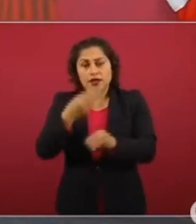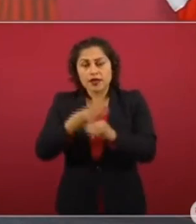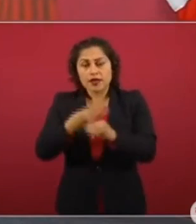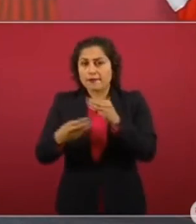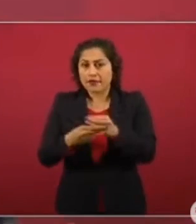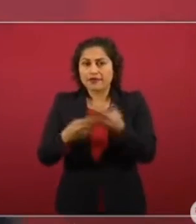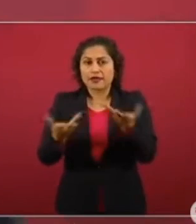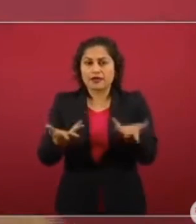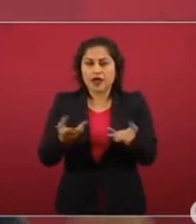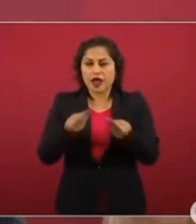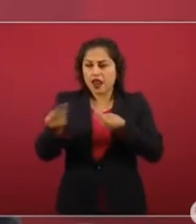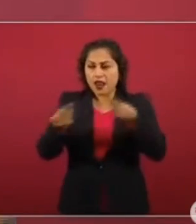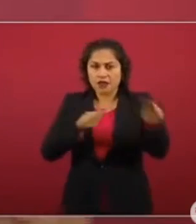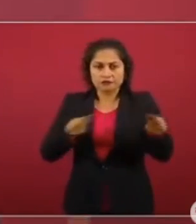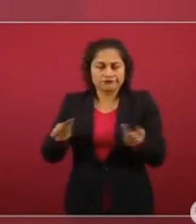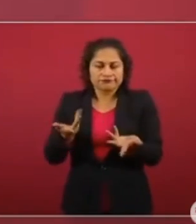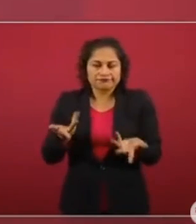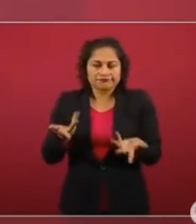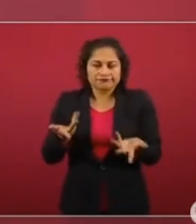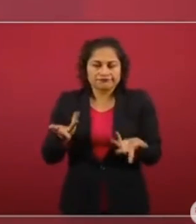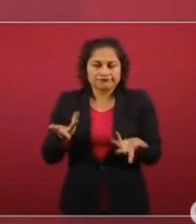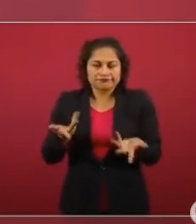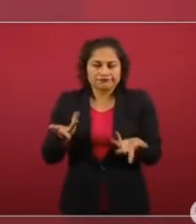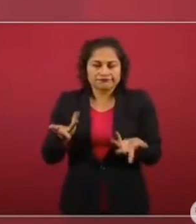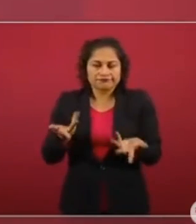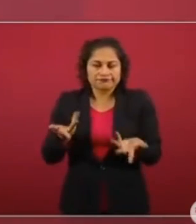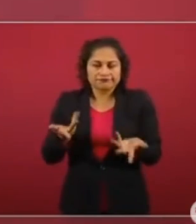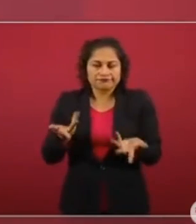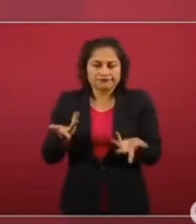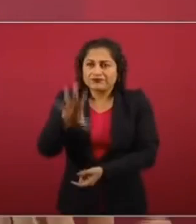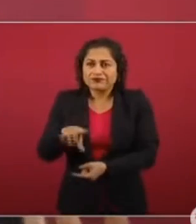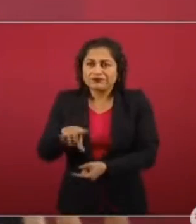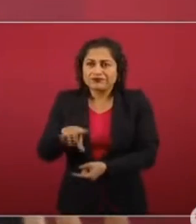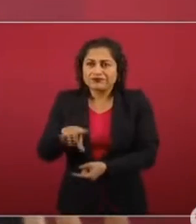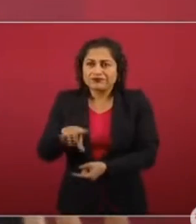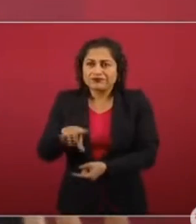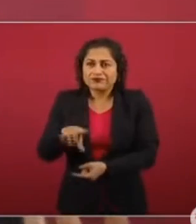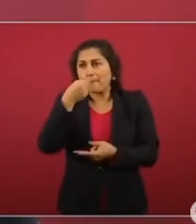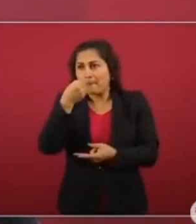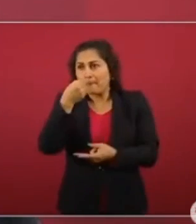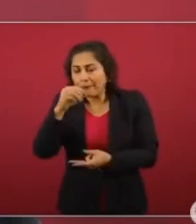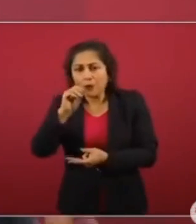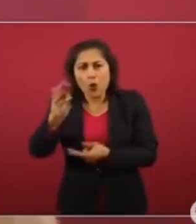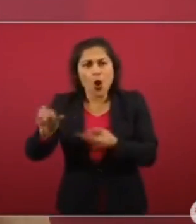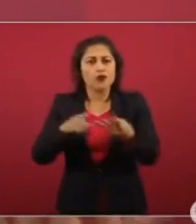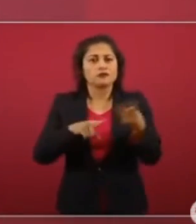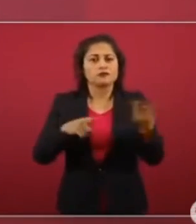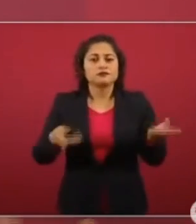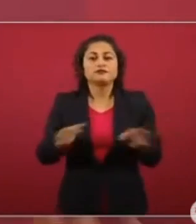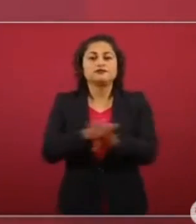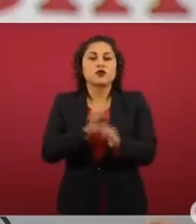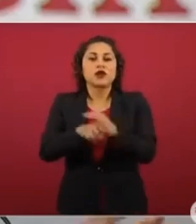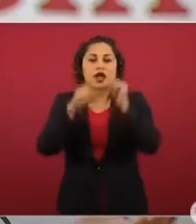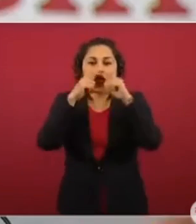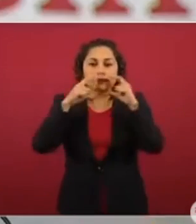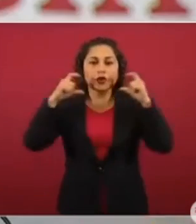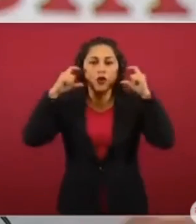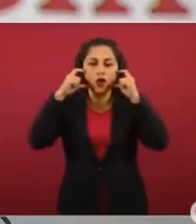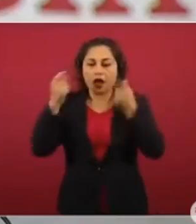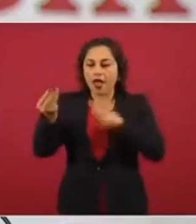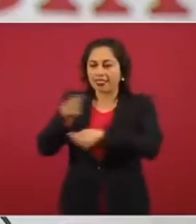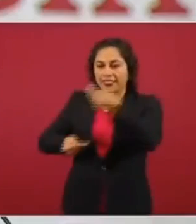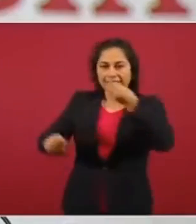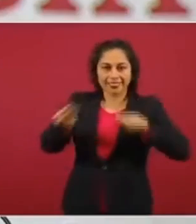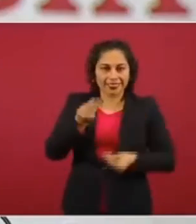involucra saliva, mocos, en fin, ¿no? Pueden compartirse los cubrebocas. Juanito regresó a casa y trae el